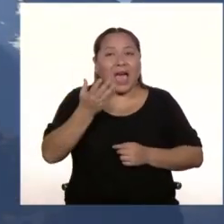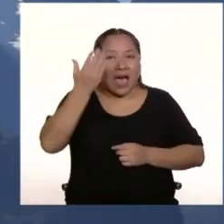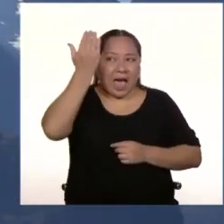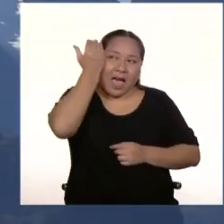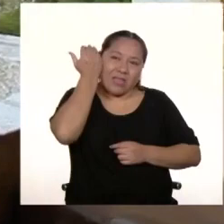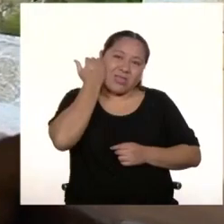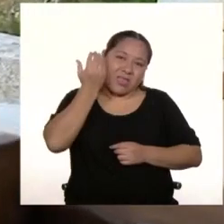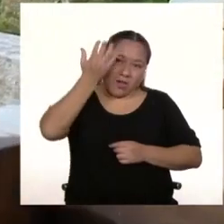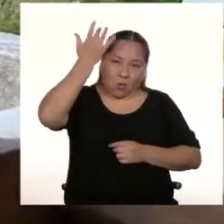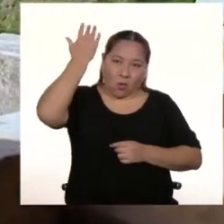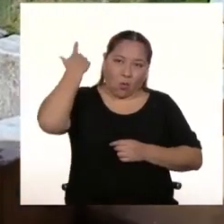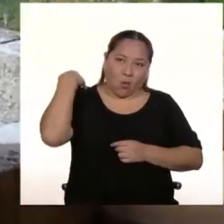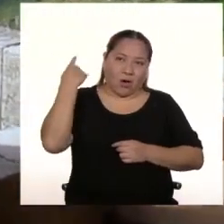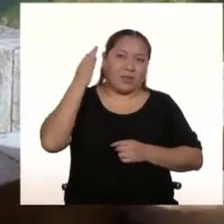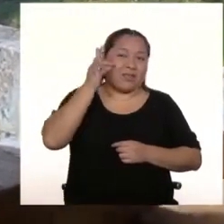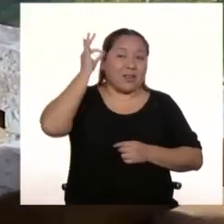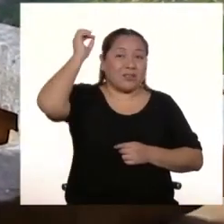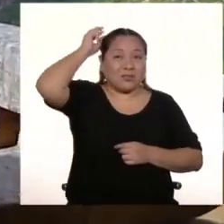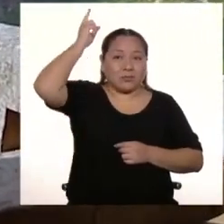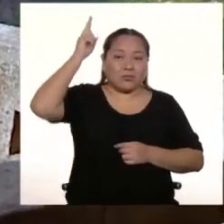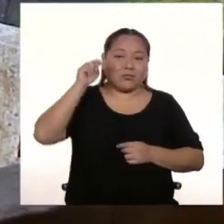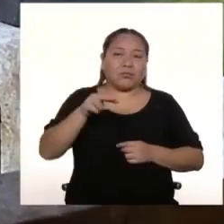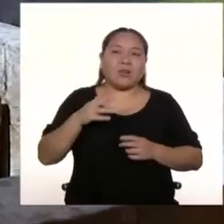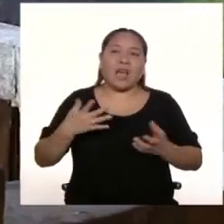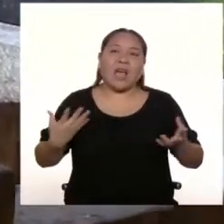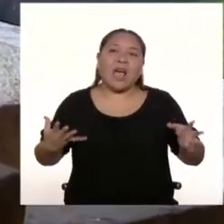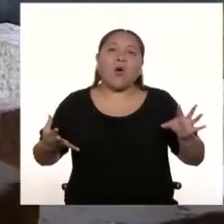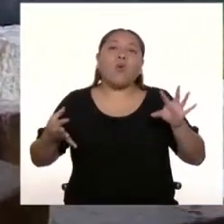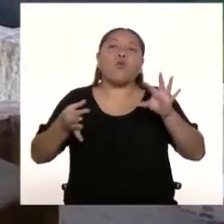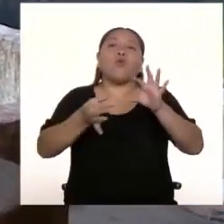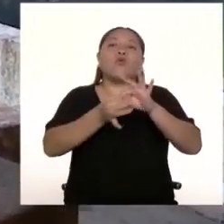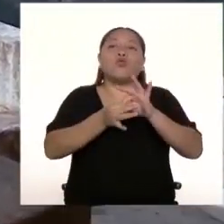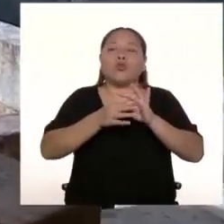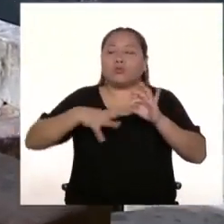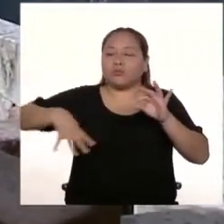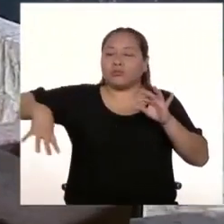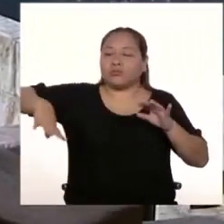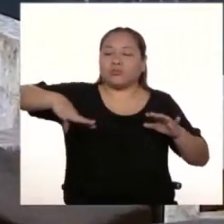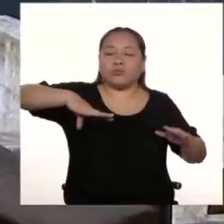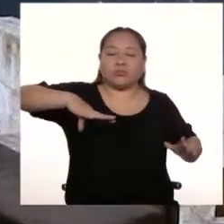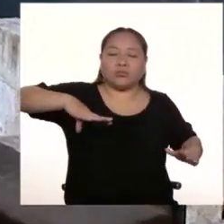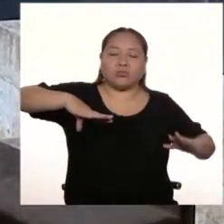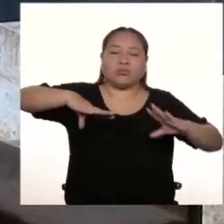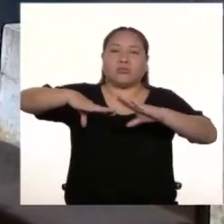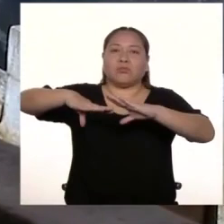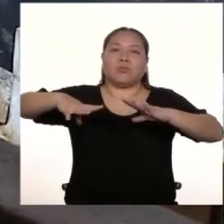contrapunto, de las alianzas entre 2 partes, ¿no?